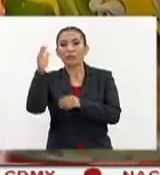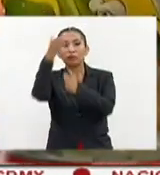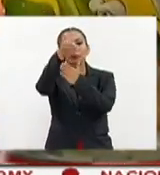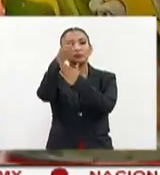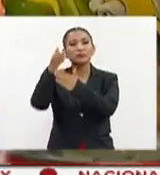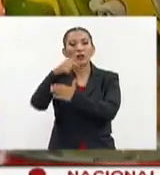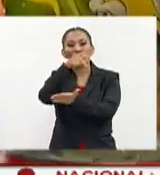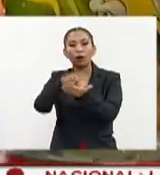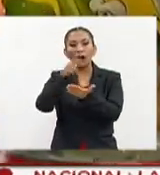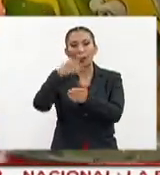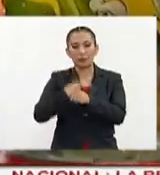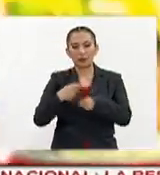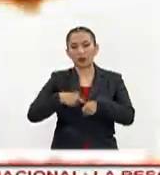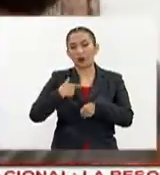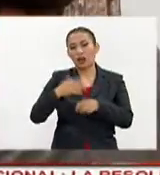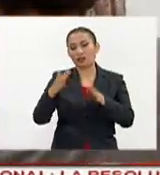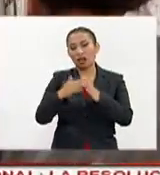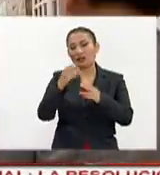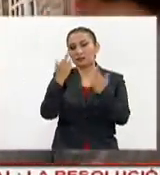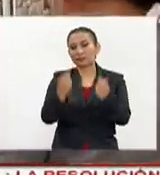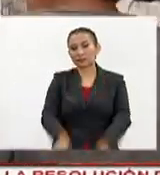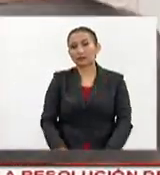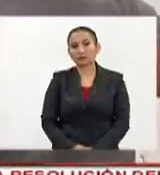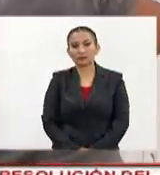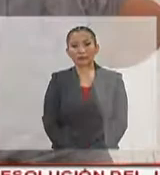de damnificados por los sismos.